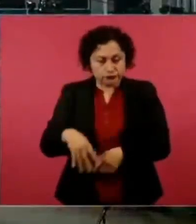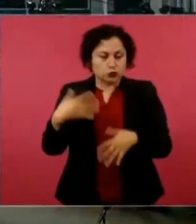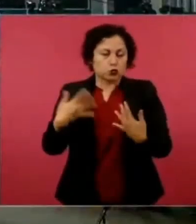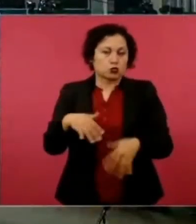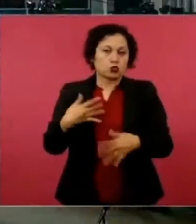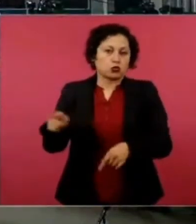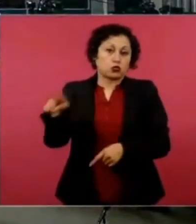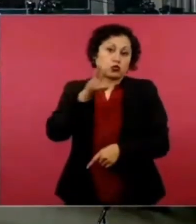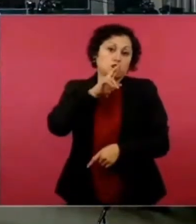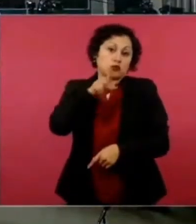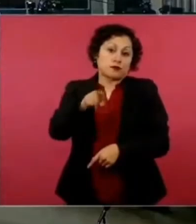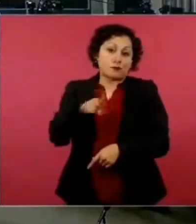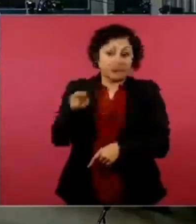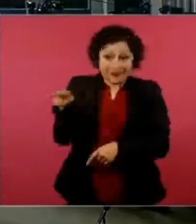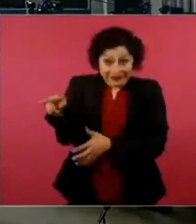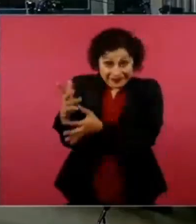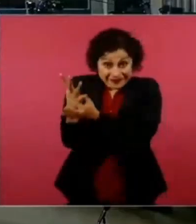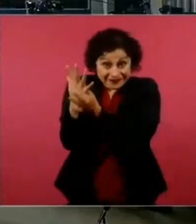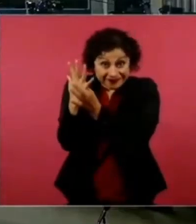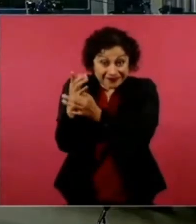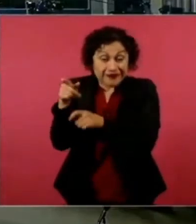Y él hablaba, ¿no?,